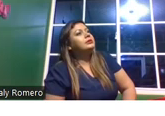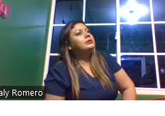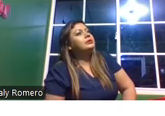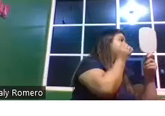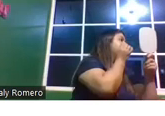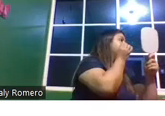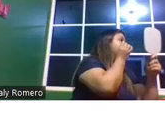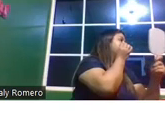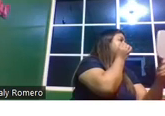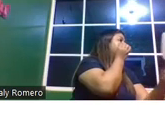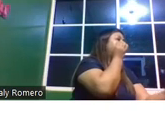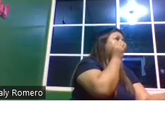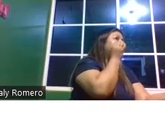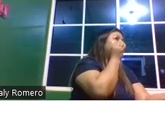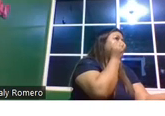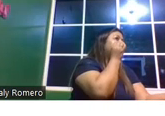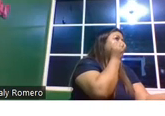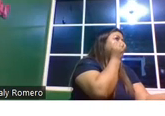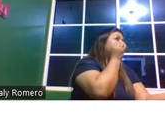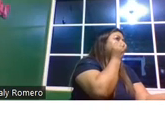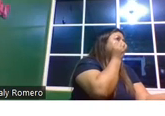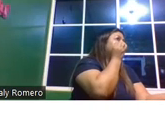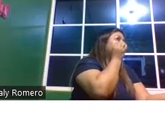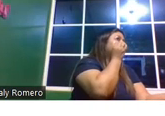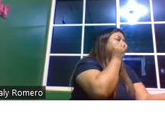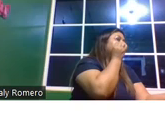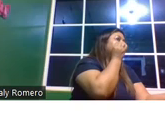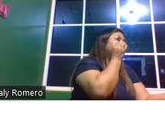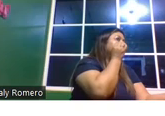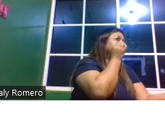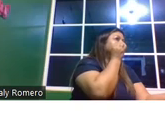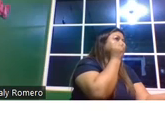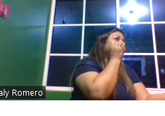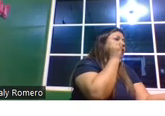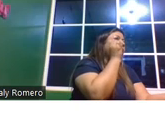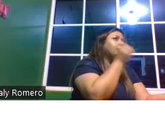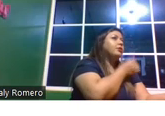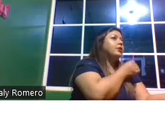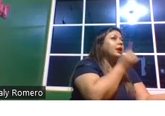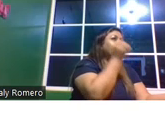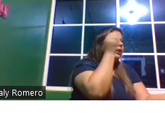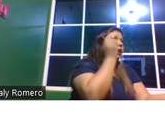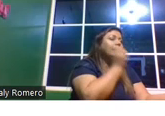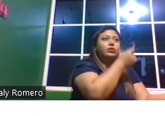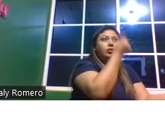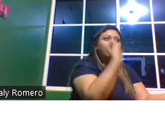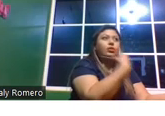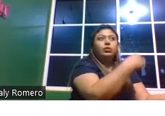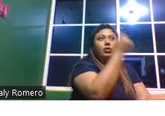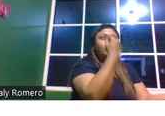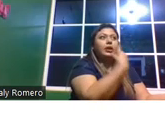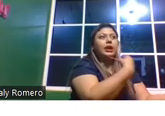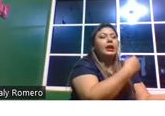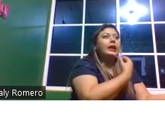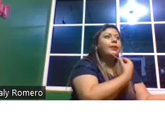tradicional. ¿Y por qué no llamó? Pues haga, aquí hay 50 llamadas, ¿qué debe hacer? Ese se llama face to face. gestión